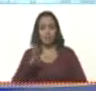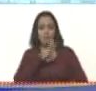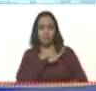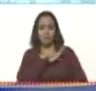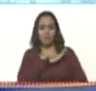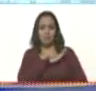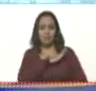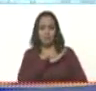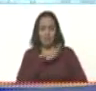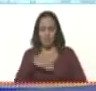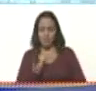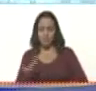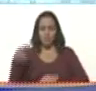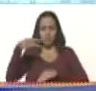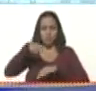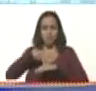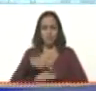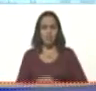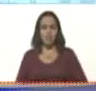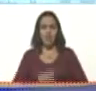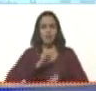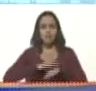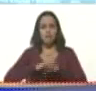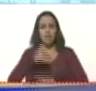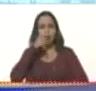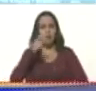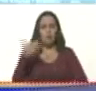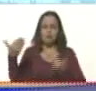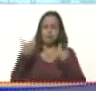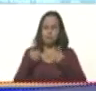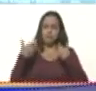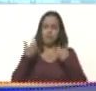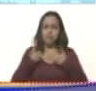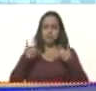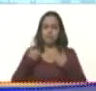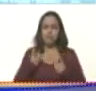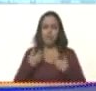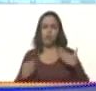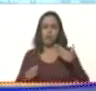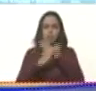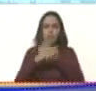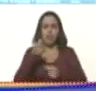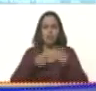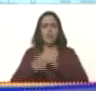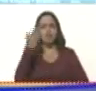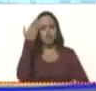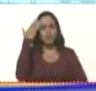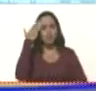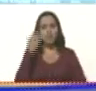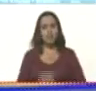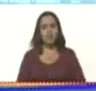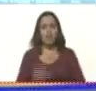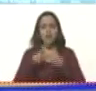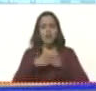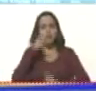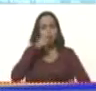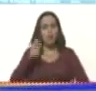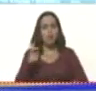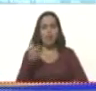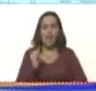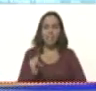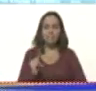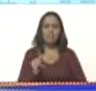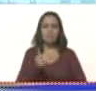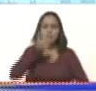tiene que estar. Porque el pueblo ha sufrido con la guerra económica, yo lo sé. Pero el pueblo ha resistido con